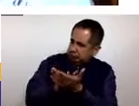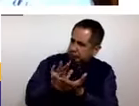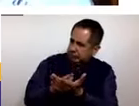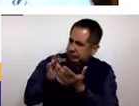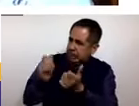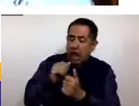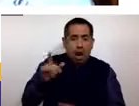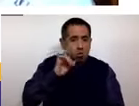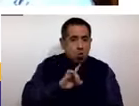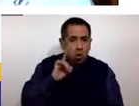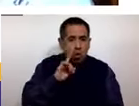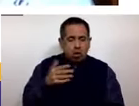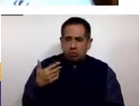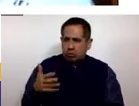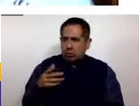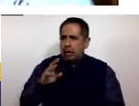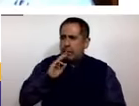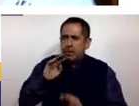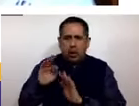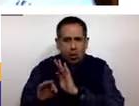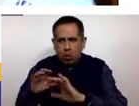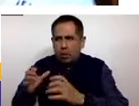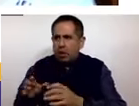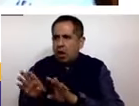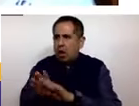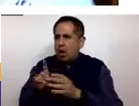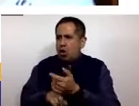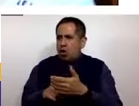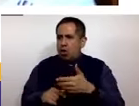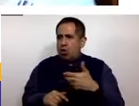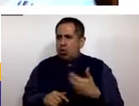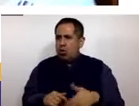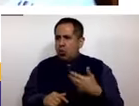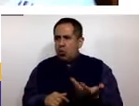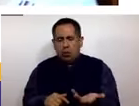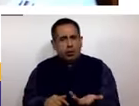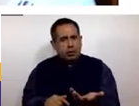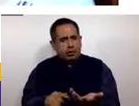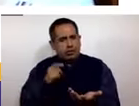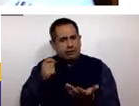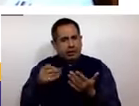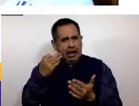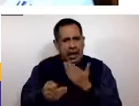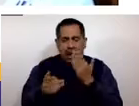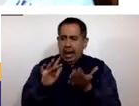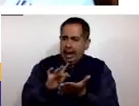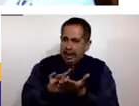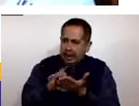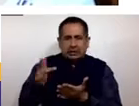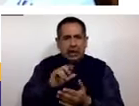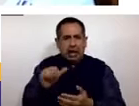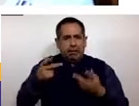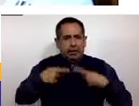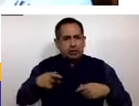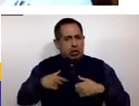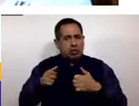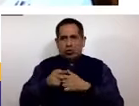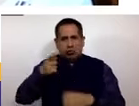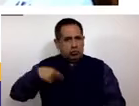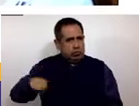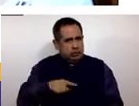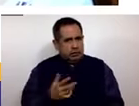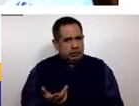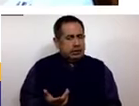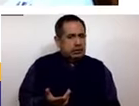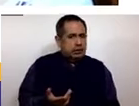mujer, madre cuidadora consiste en las gracias de las personas con las que estamos. Y lo dices